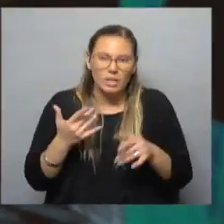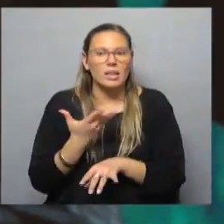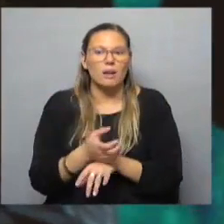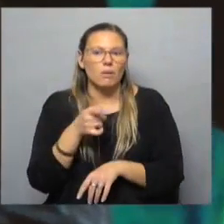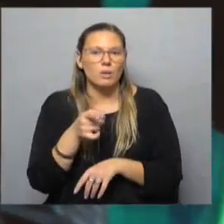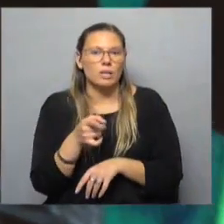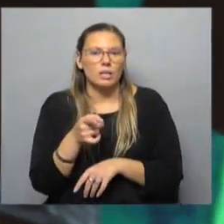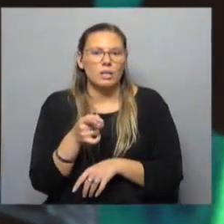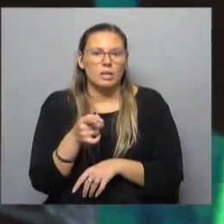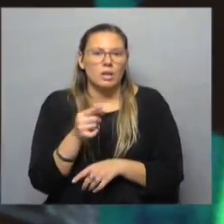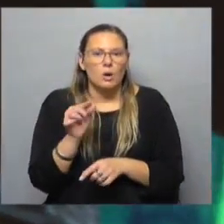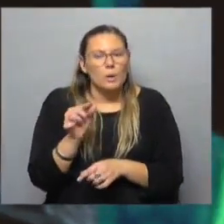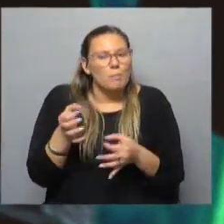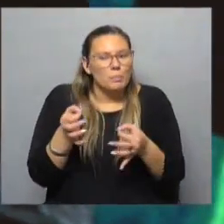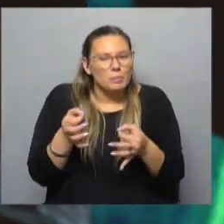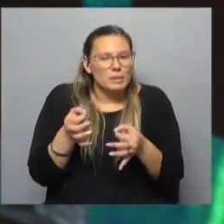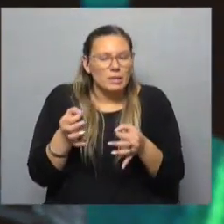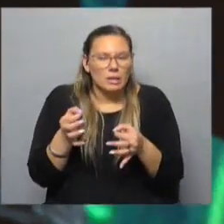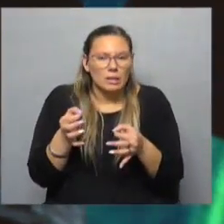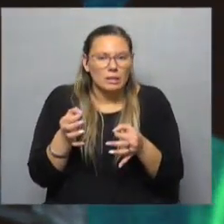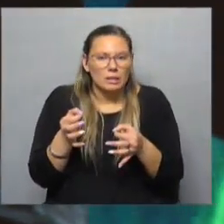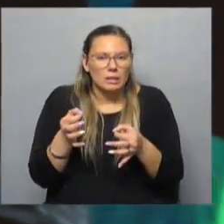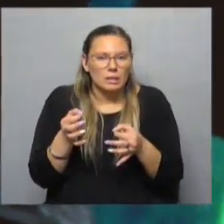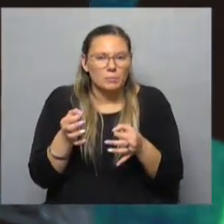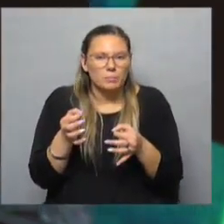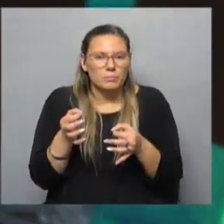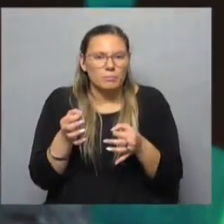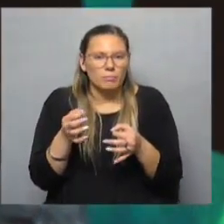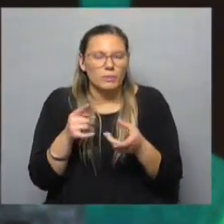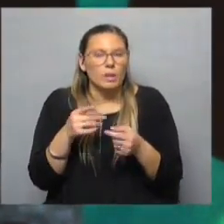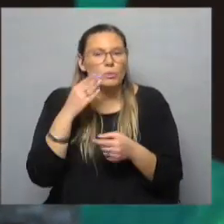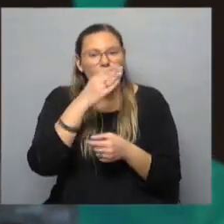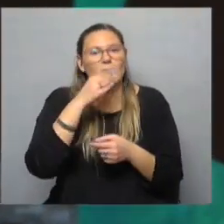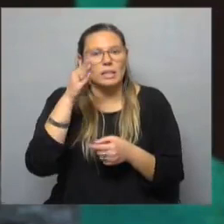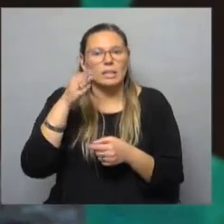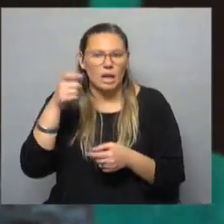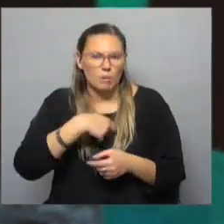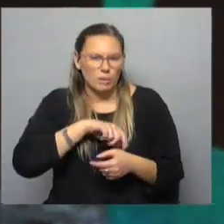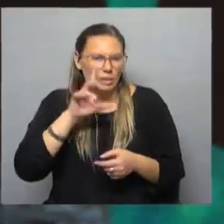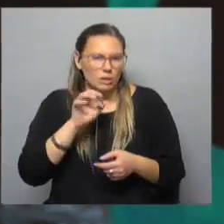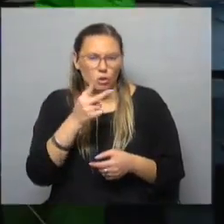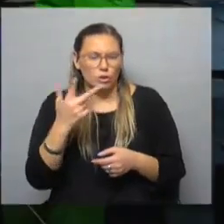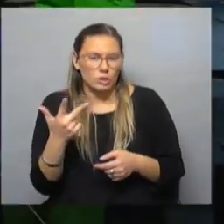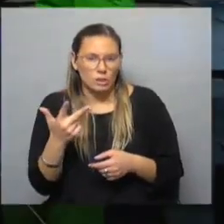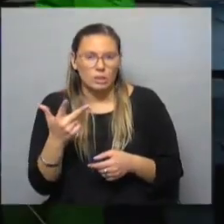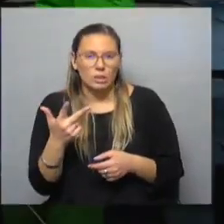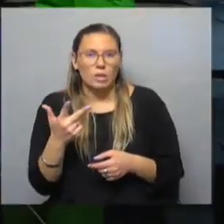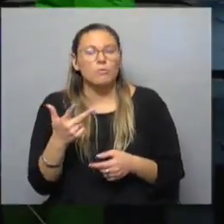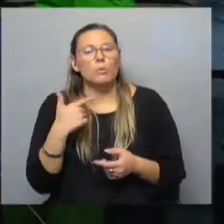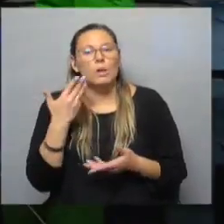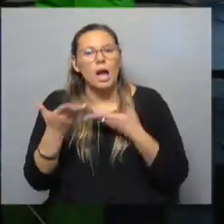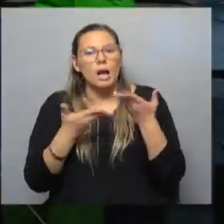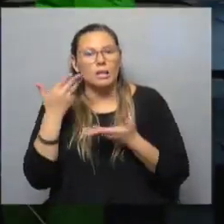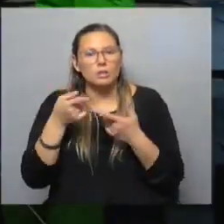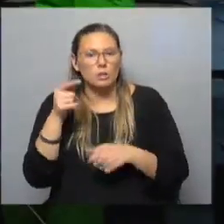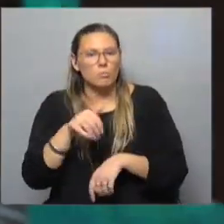ahí. Y tiene una peculiaridad que también nosotros hicimos unas giras en España, creo que 2 o 3. Sí. Y fue un tema que se hizo